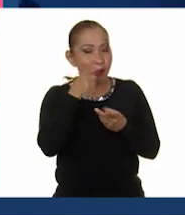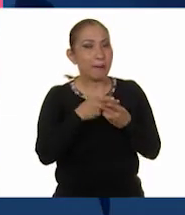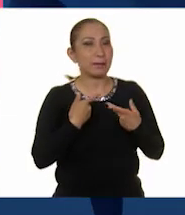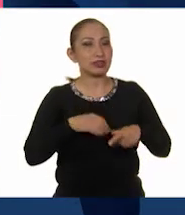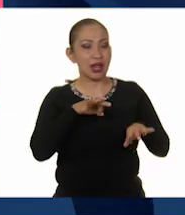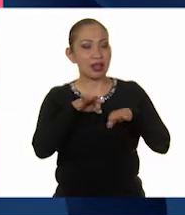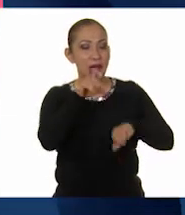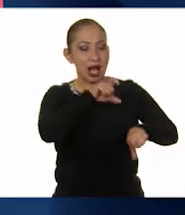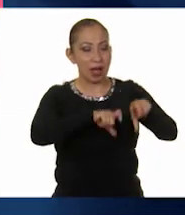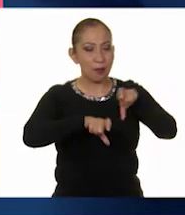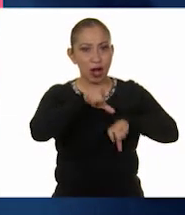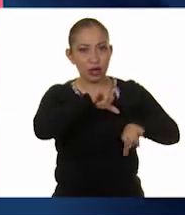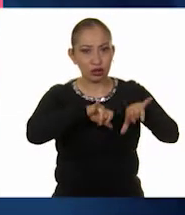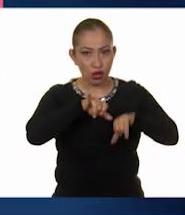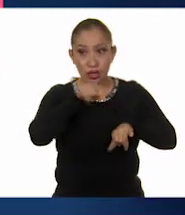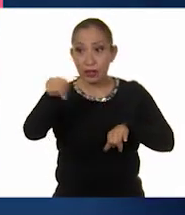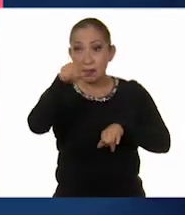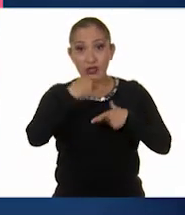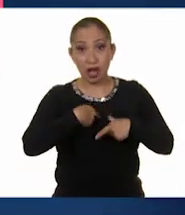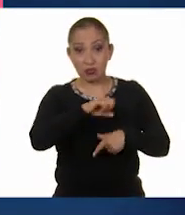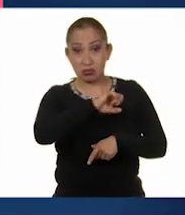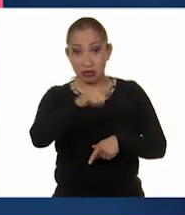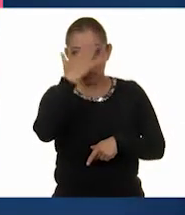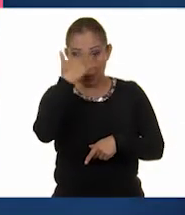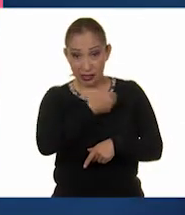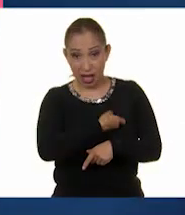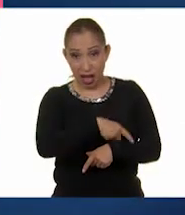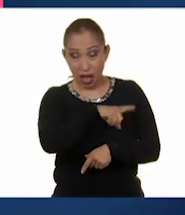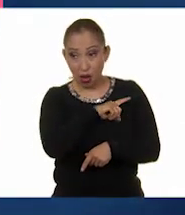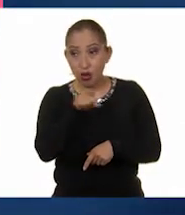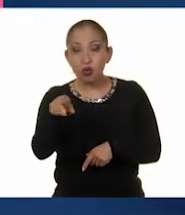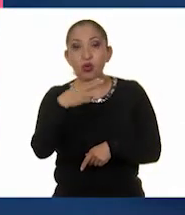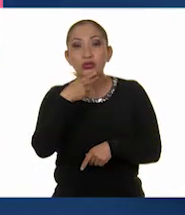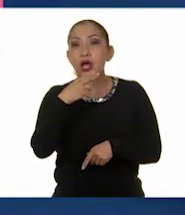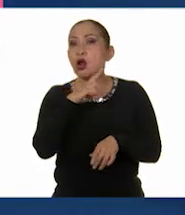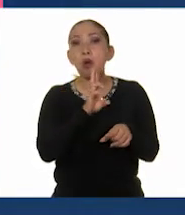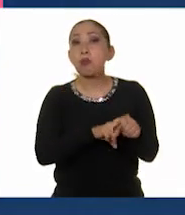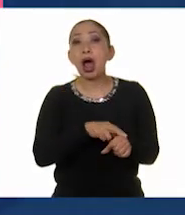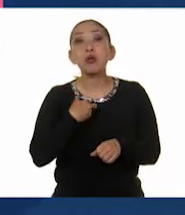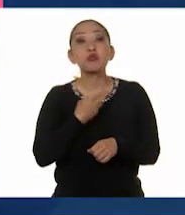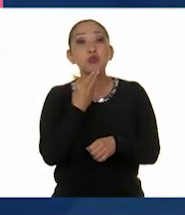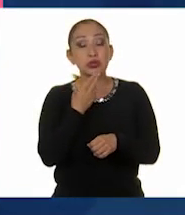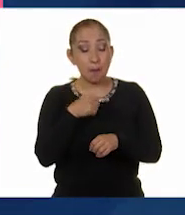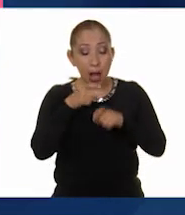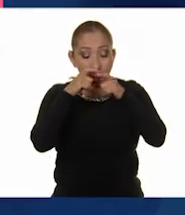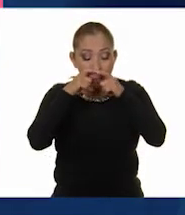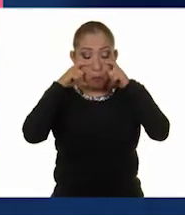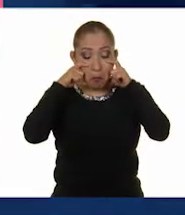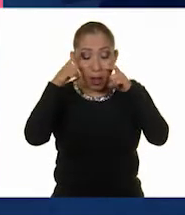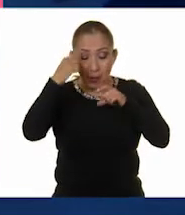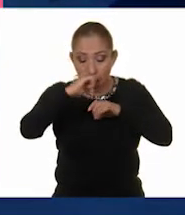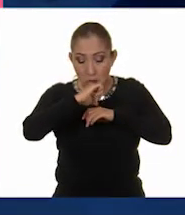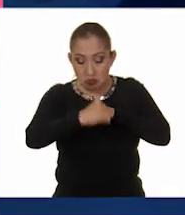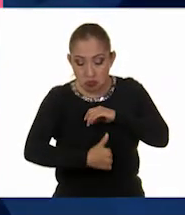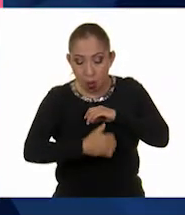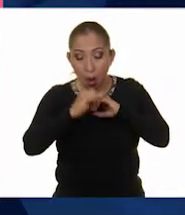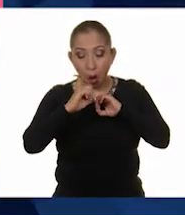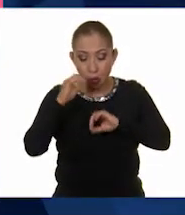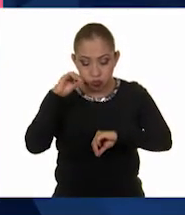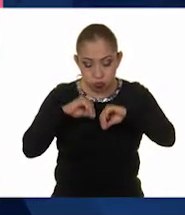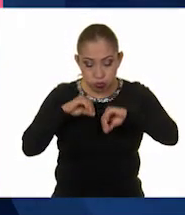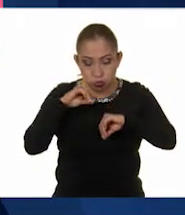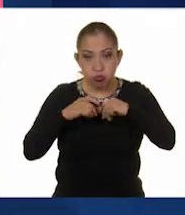laboratoristas y otros profesionales de la salud lo utilizan de manera común cuando realizan diversos procedimientos, tanto clínicos como